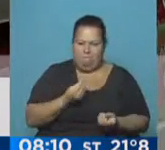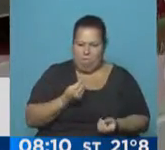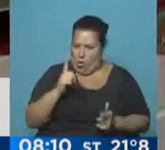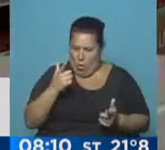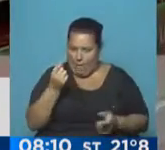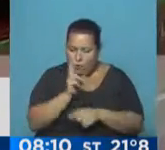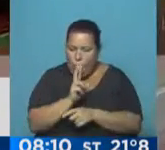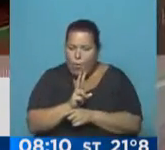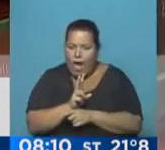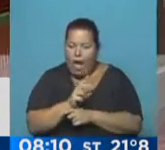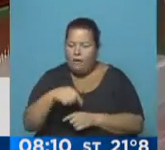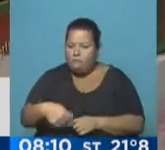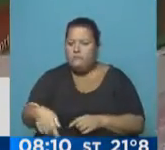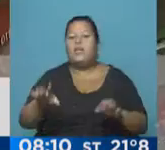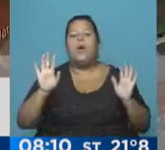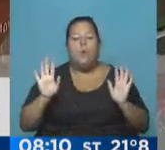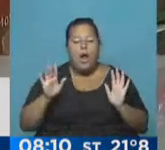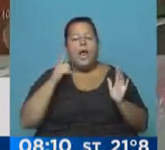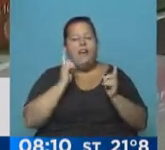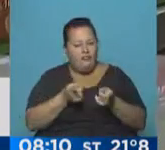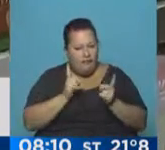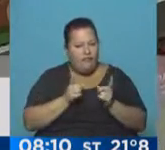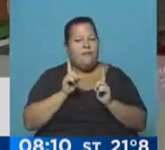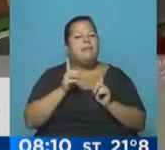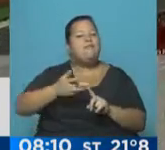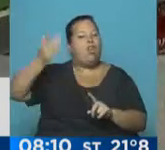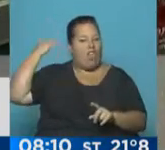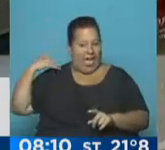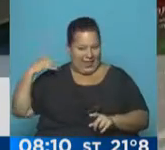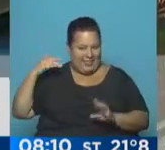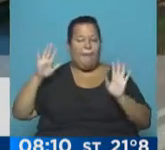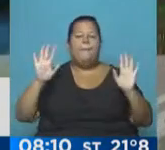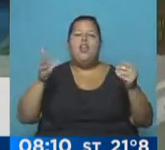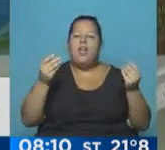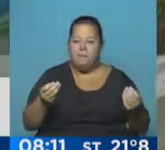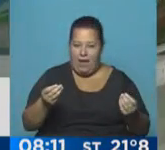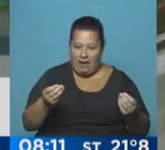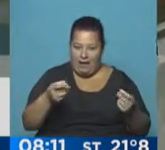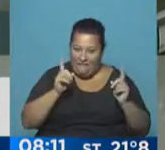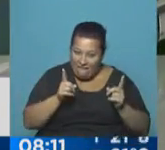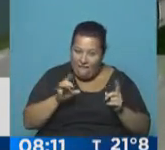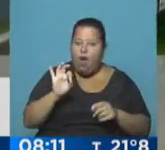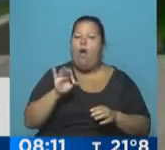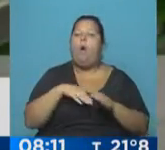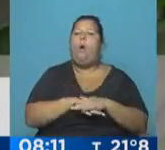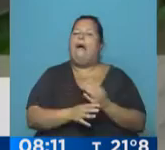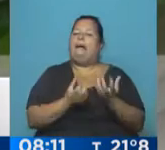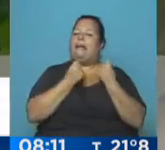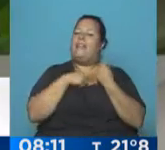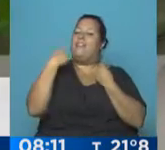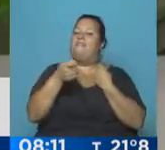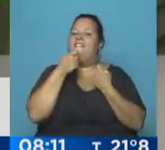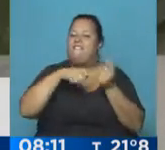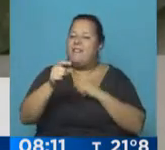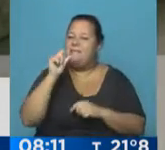hay precios cuidados en estos días? Bueno, están vigentes los de la etapa anterior. Sí. Ahora la pregunta es, ¿estarán o los guardarán para venderlos